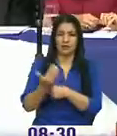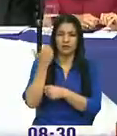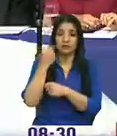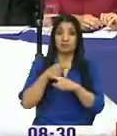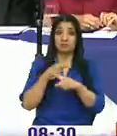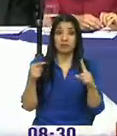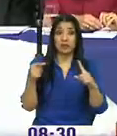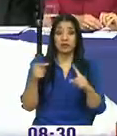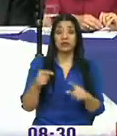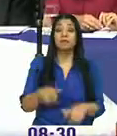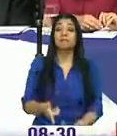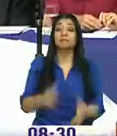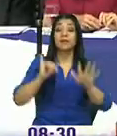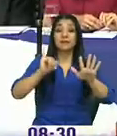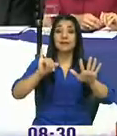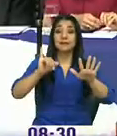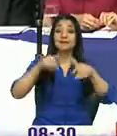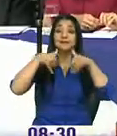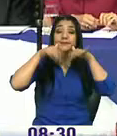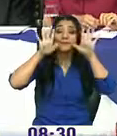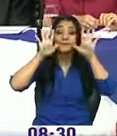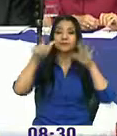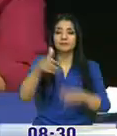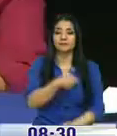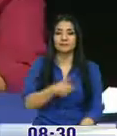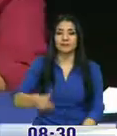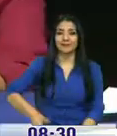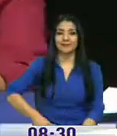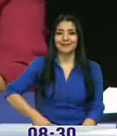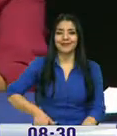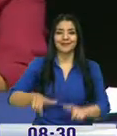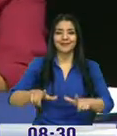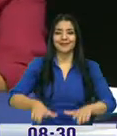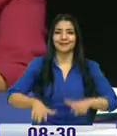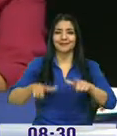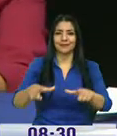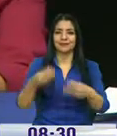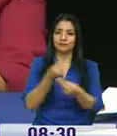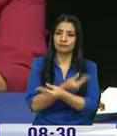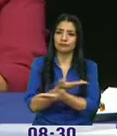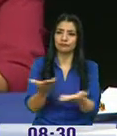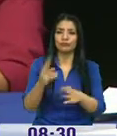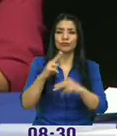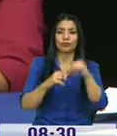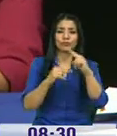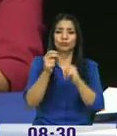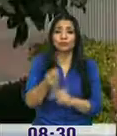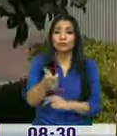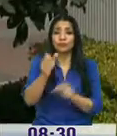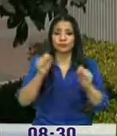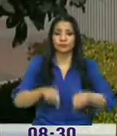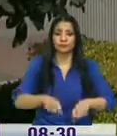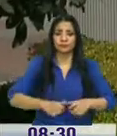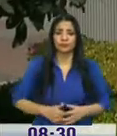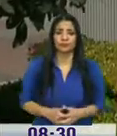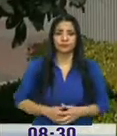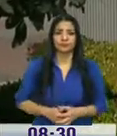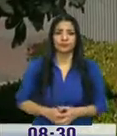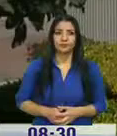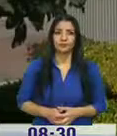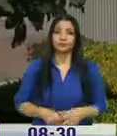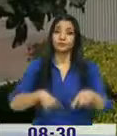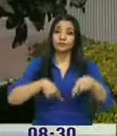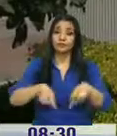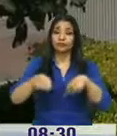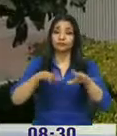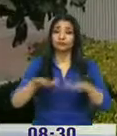este 6 de diciembre que el presidente de la República dio luces de la ejecución de esta obra en el mediano plazo. La solución del transporte colectivo